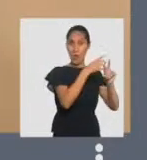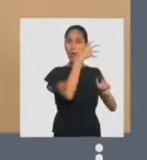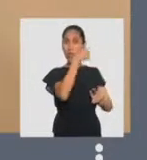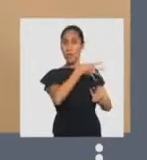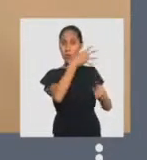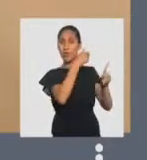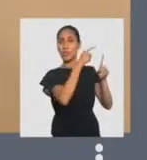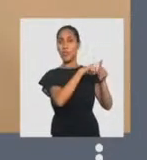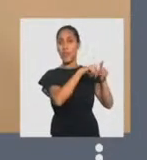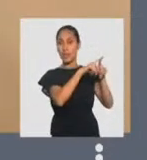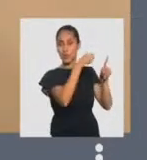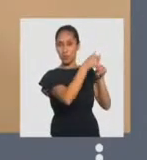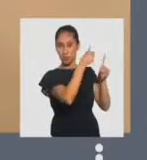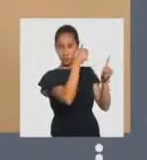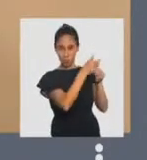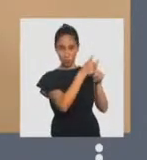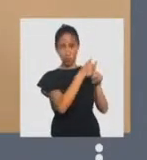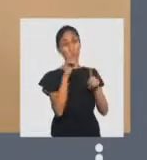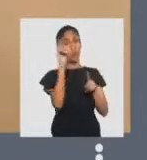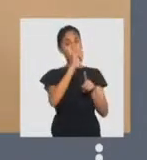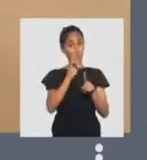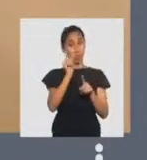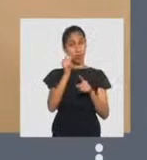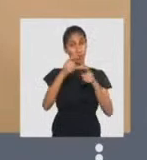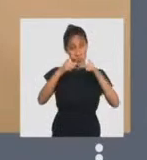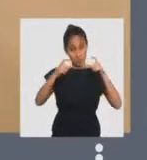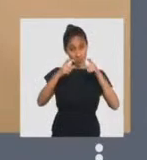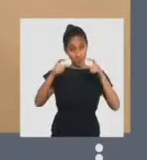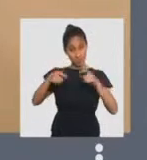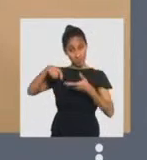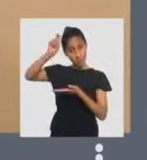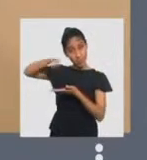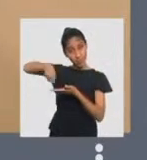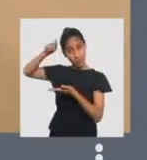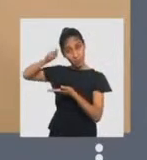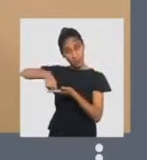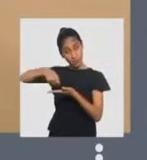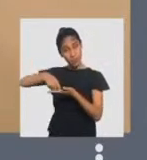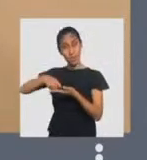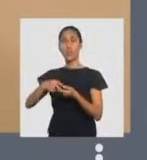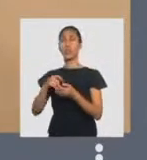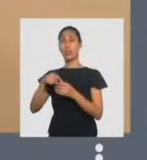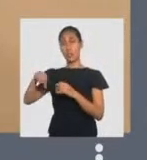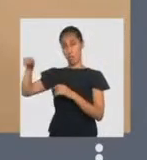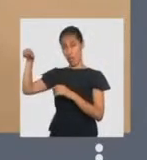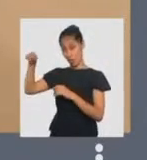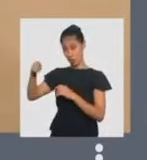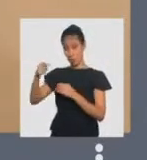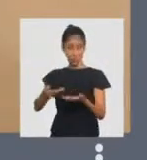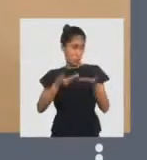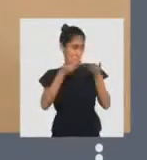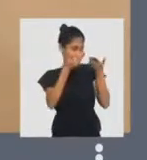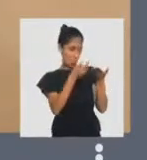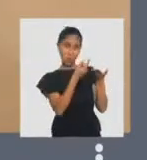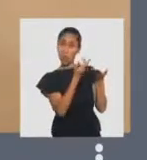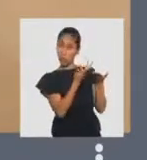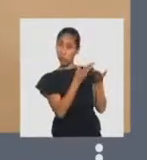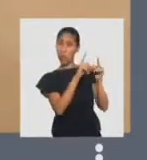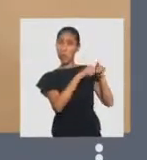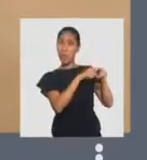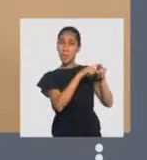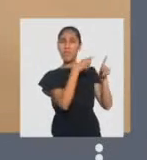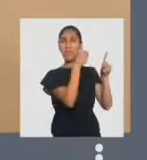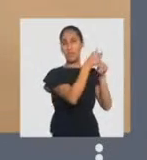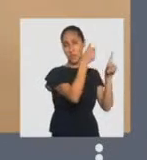una tarjeta de crédito. Es decir, la entidad irá realizando entregas parciales a